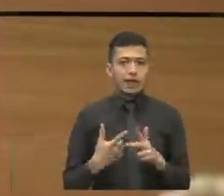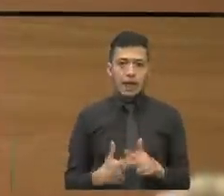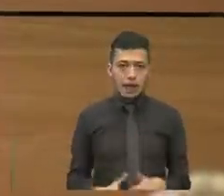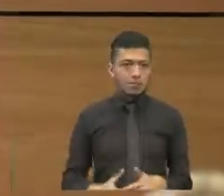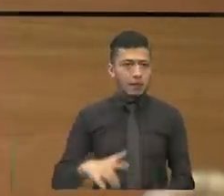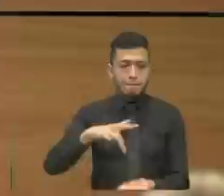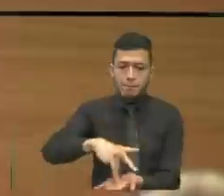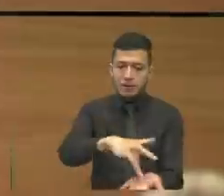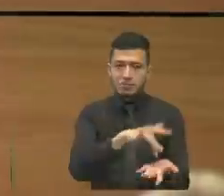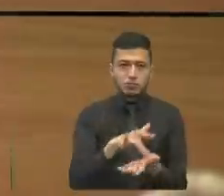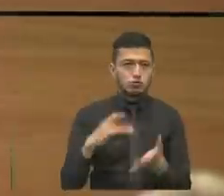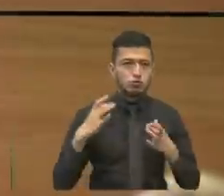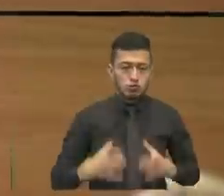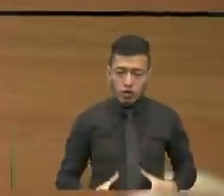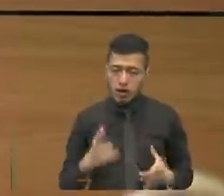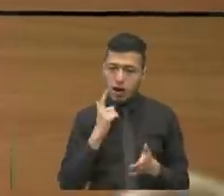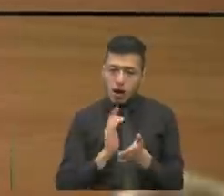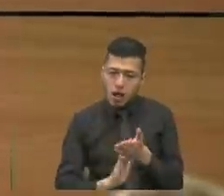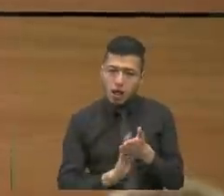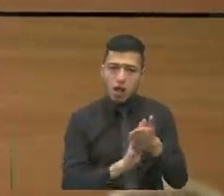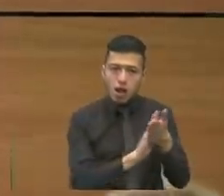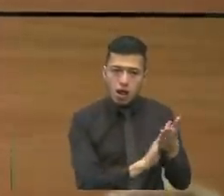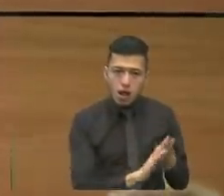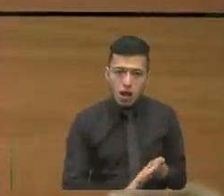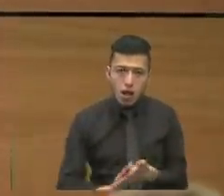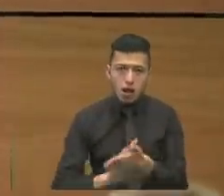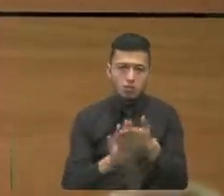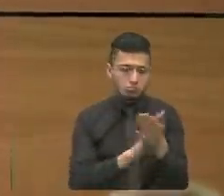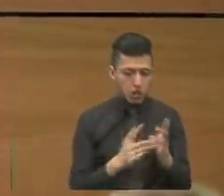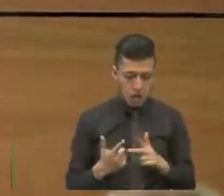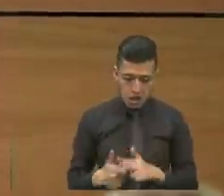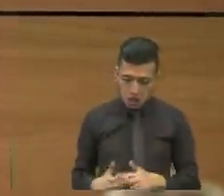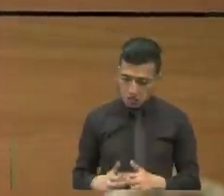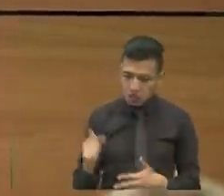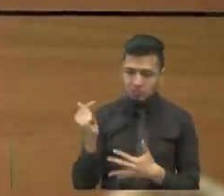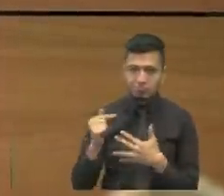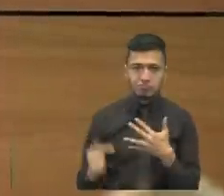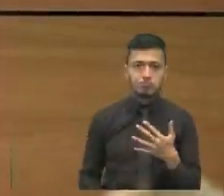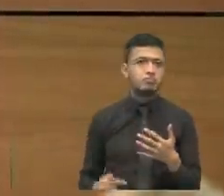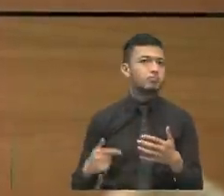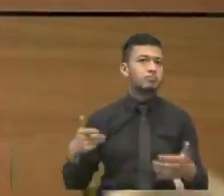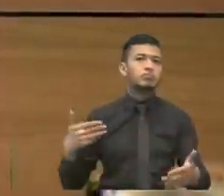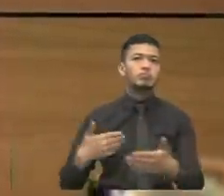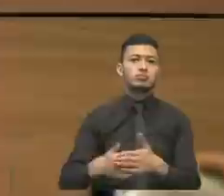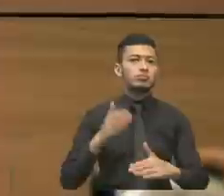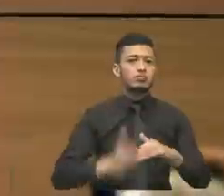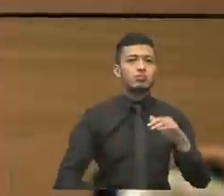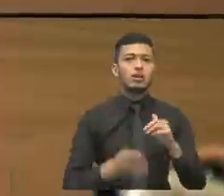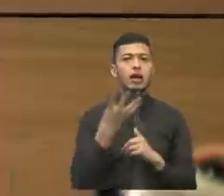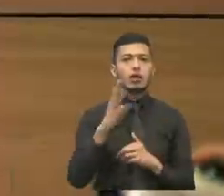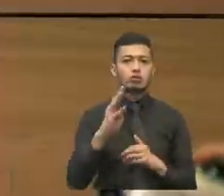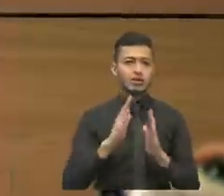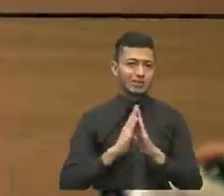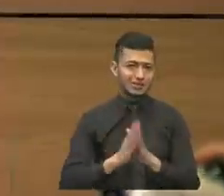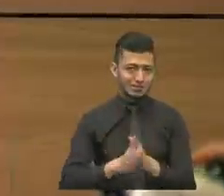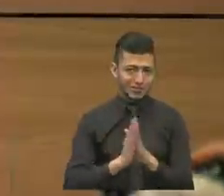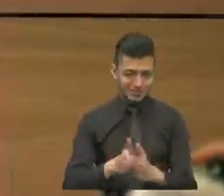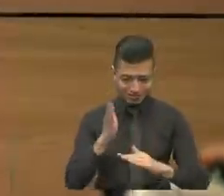de participación que tenemos, toda nuestra caja de herramientas, hasta el 14 de diciembre. Y el 14 de